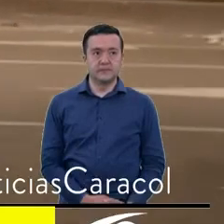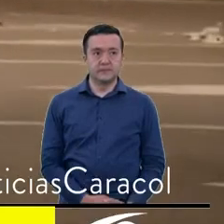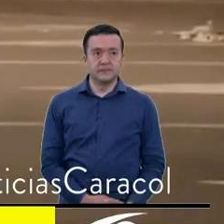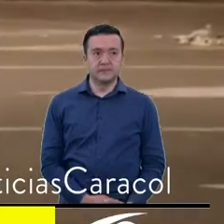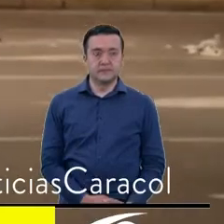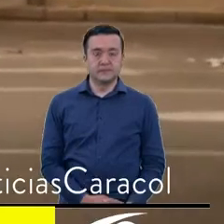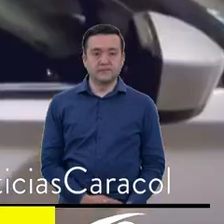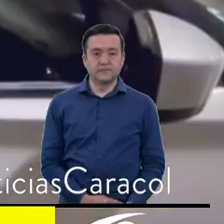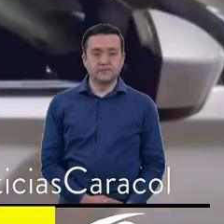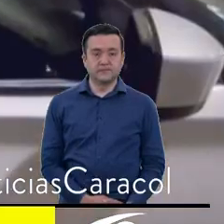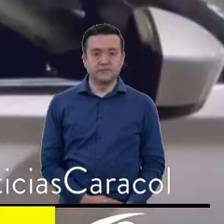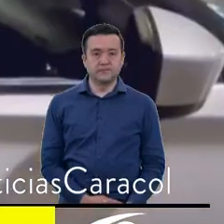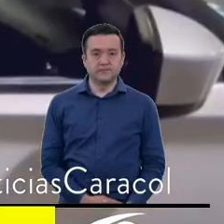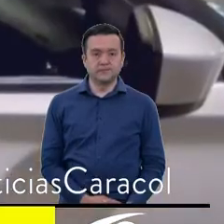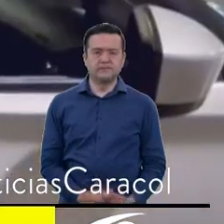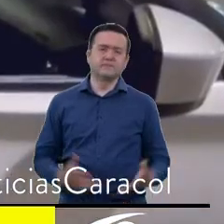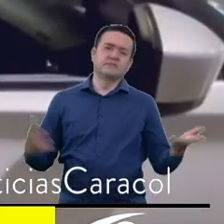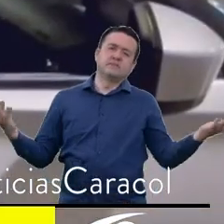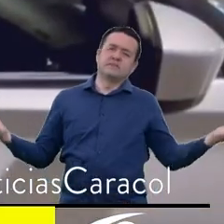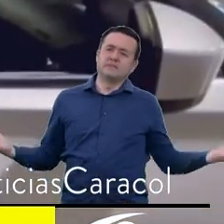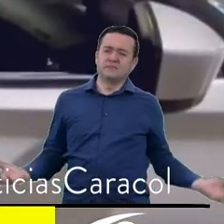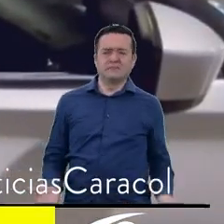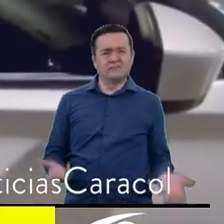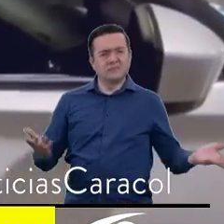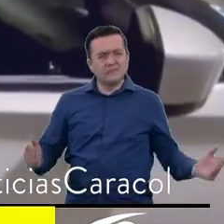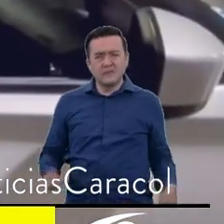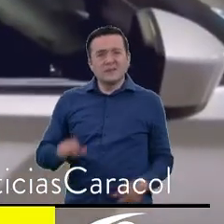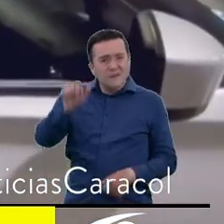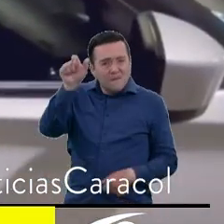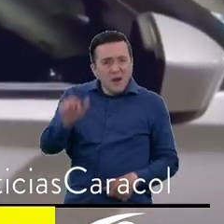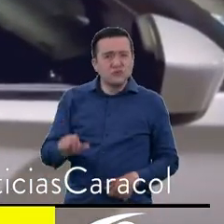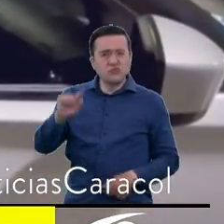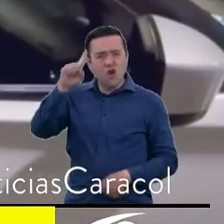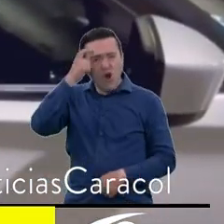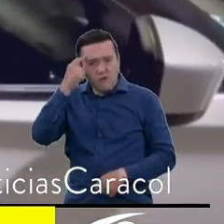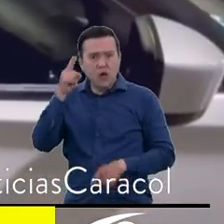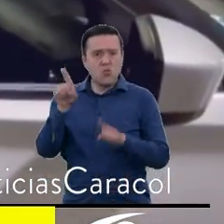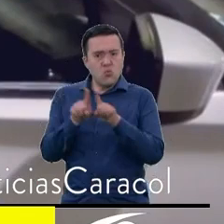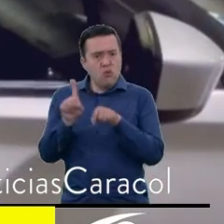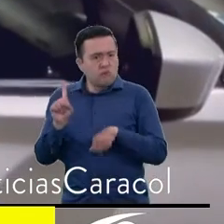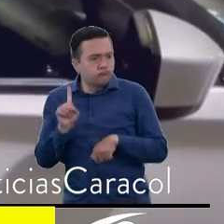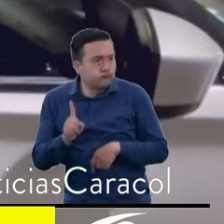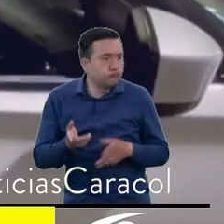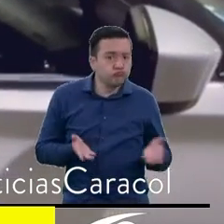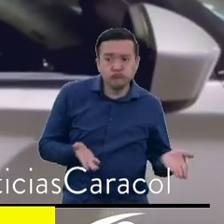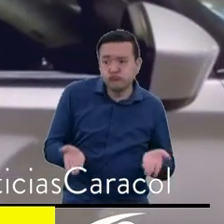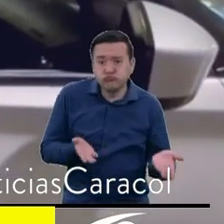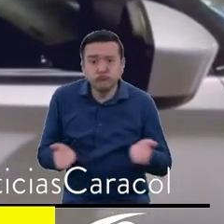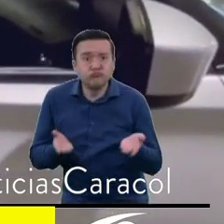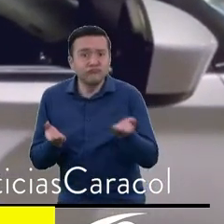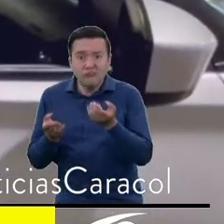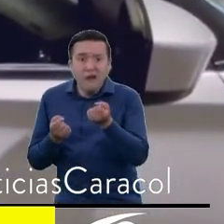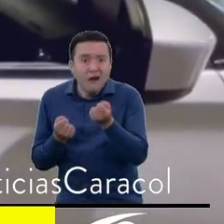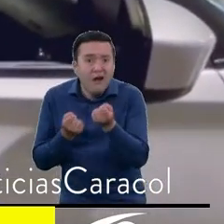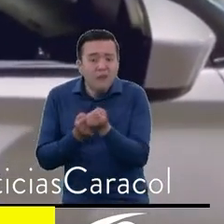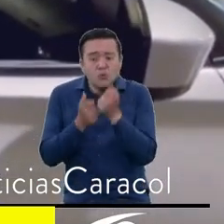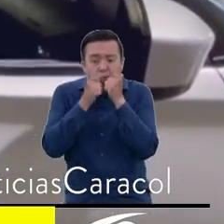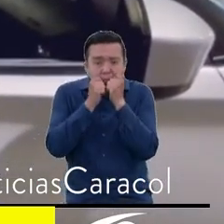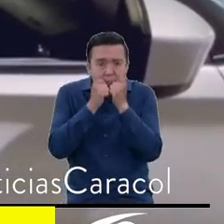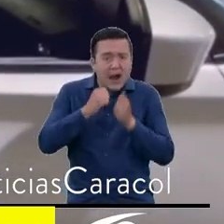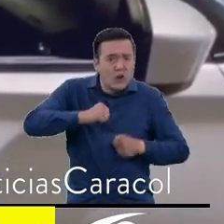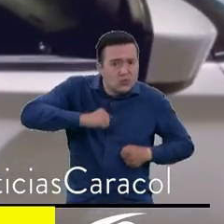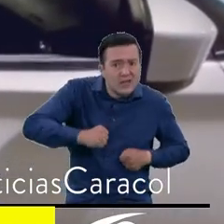No es posible que servidores públicos al servicio de la ciudad, defensores de derechos humanos